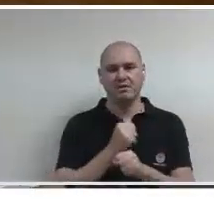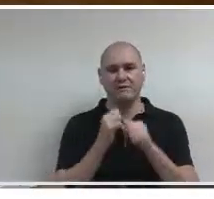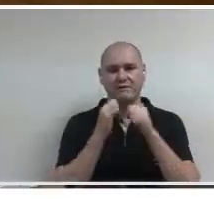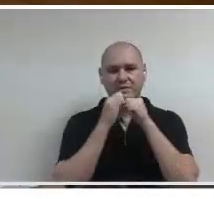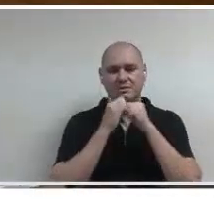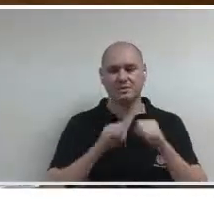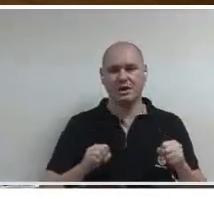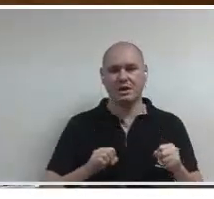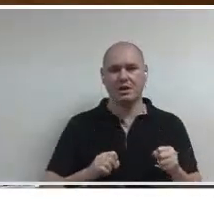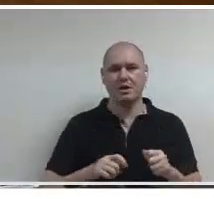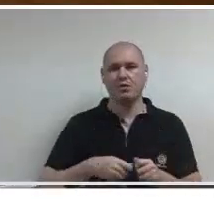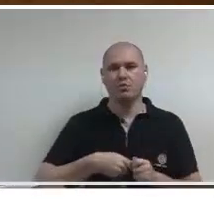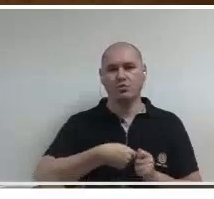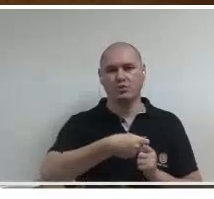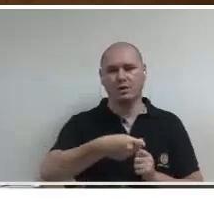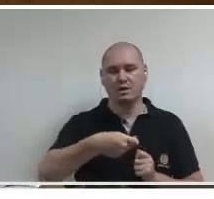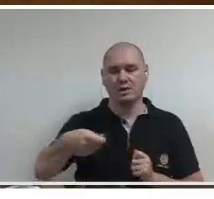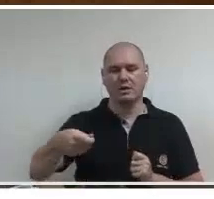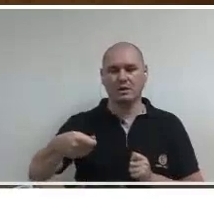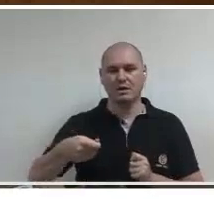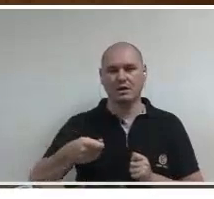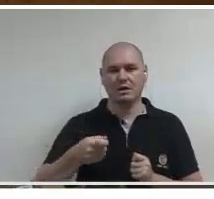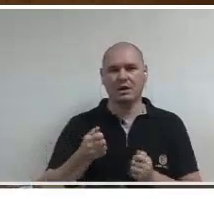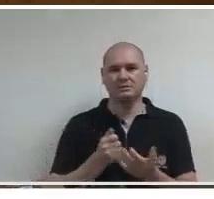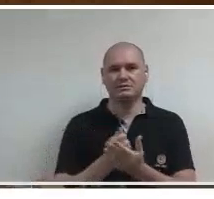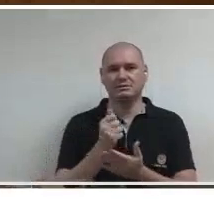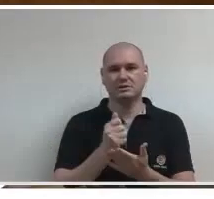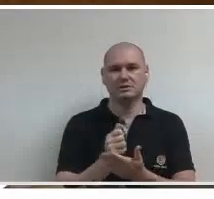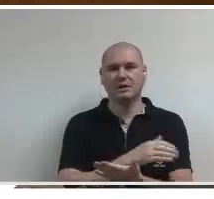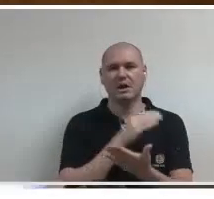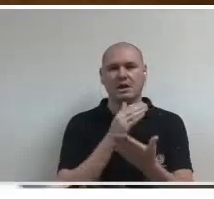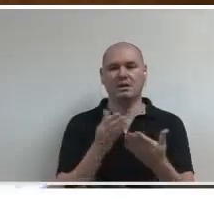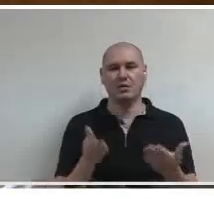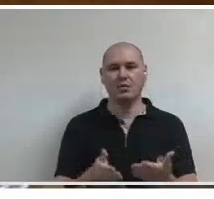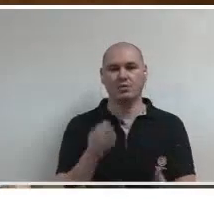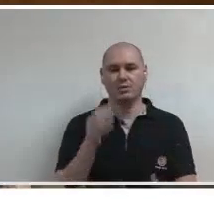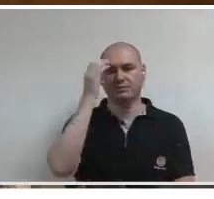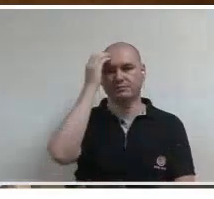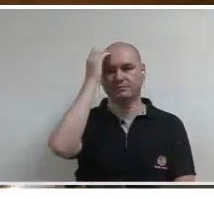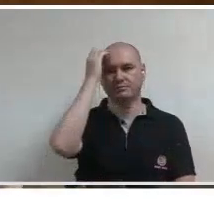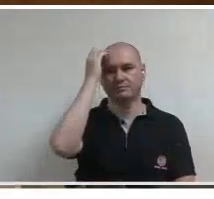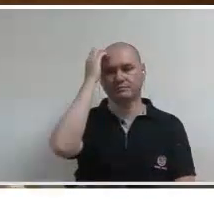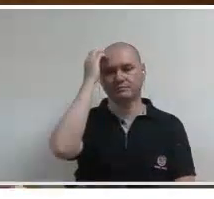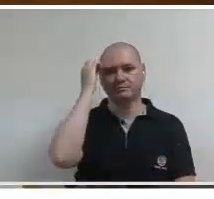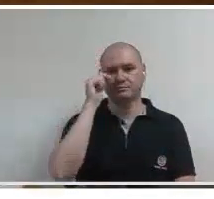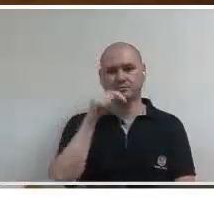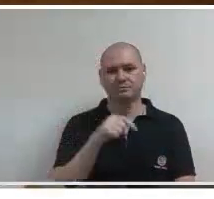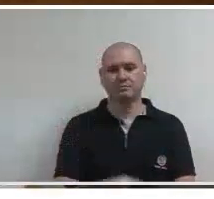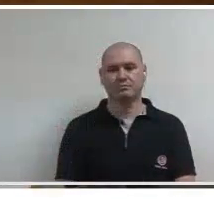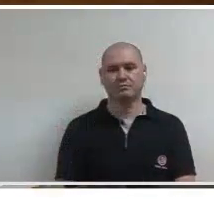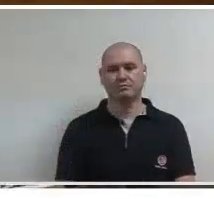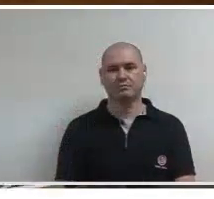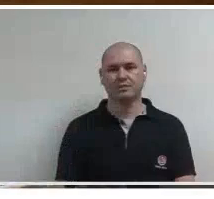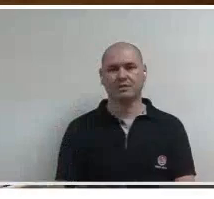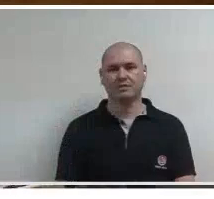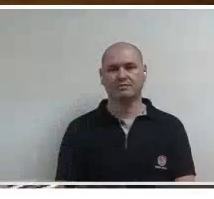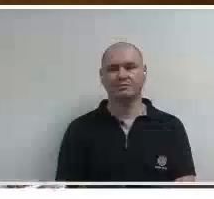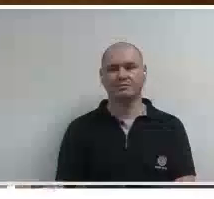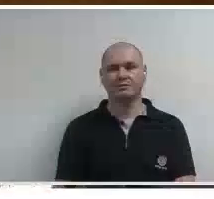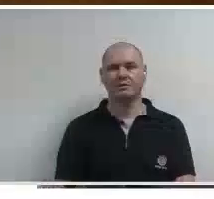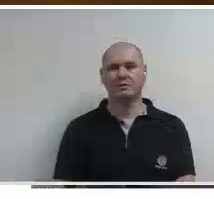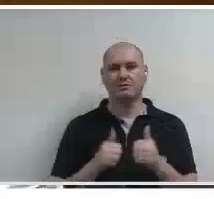oficial de secretaría, ABI oficial de secretaría, va a ser UGIER notificador, asistente jurisdiccional, cuadra PB. Las